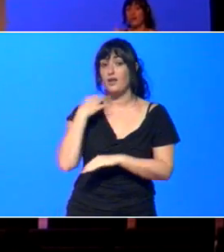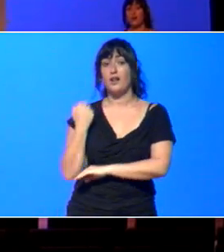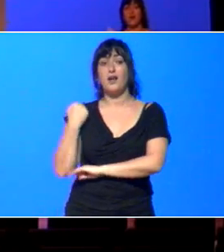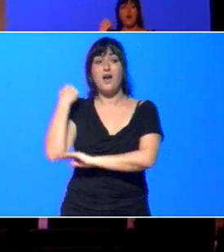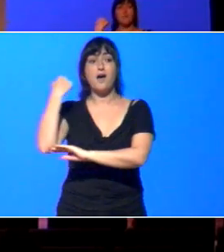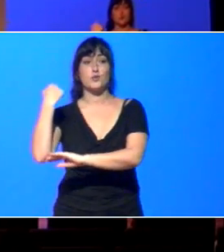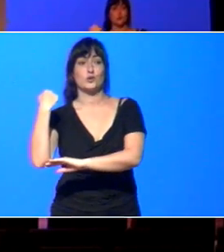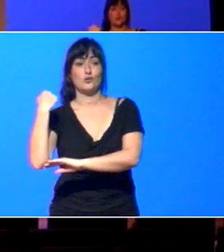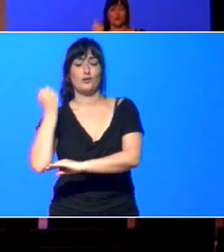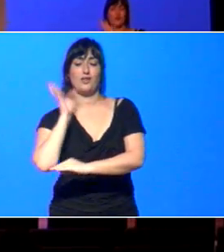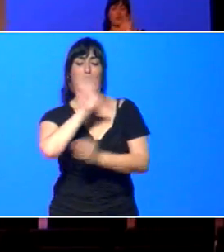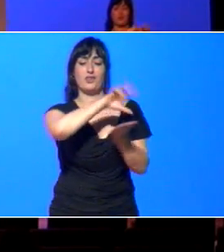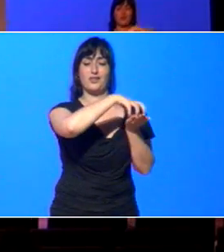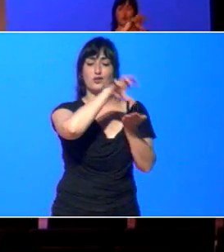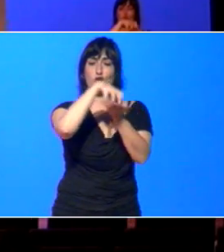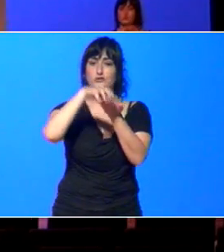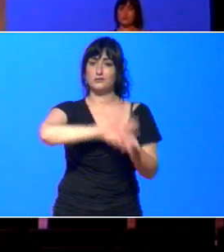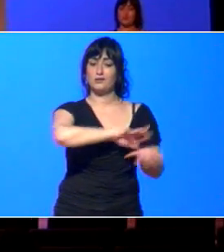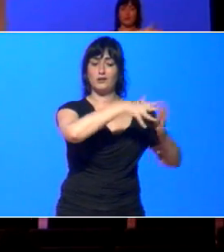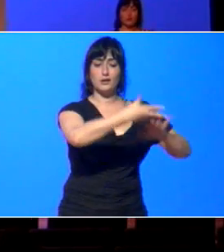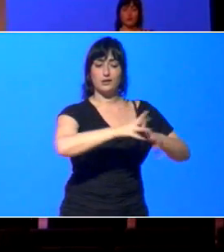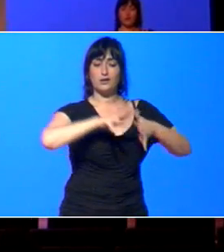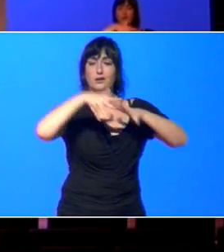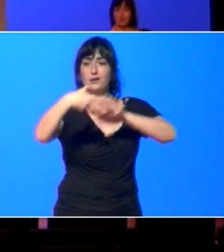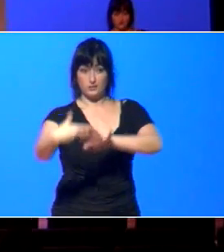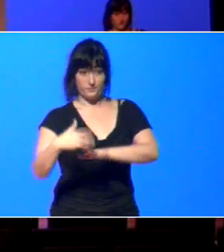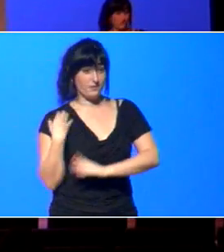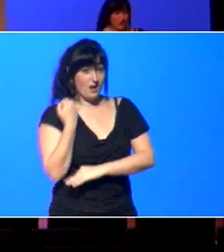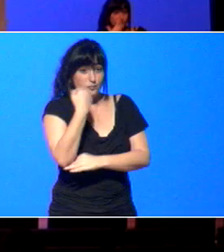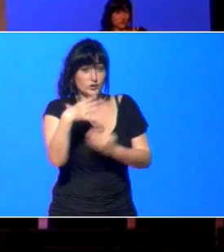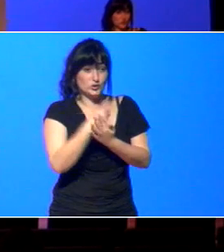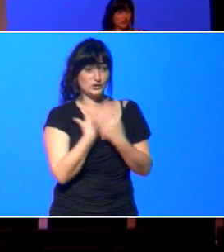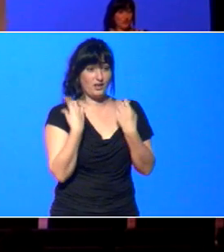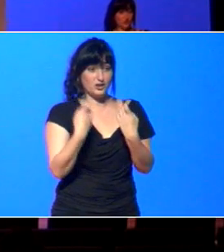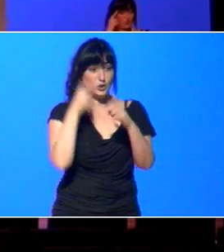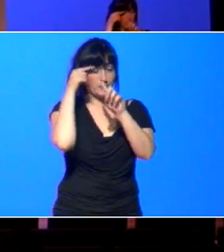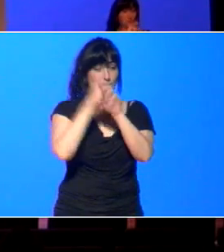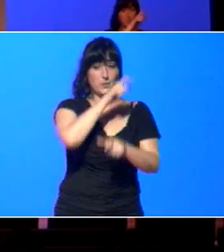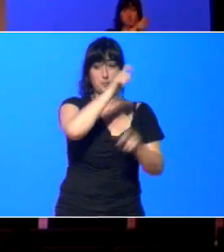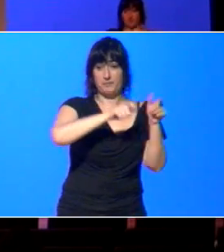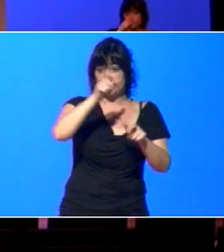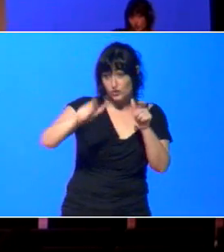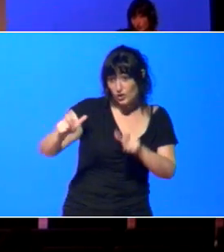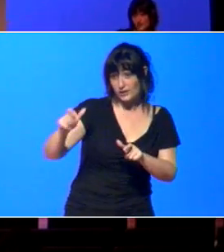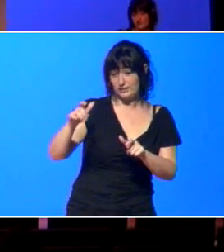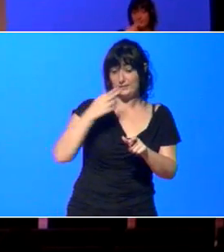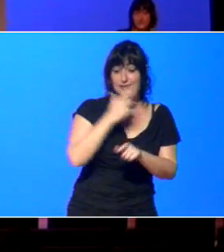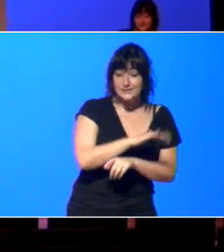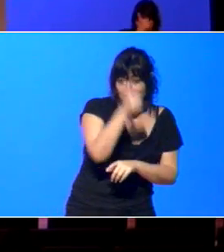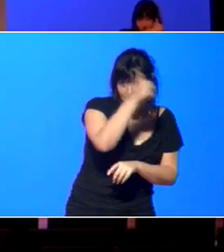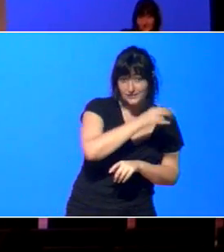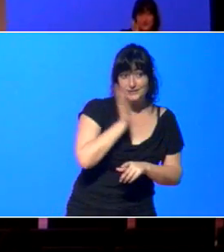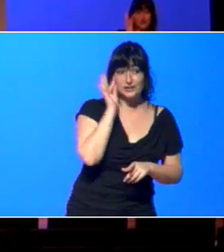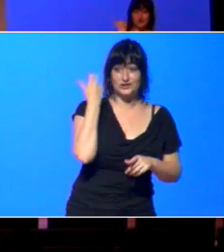los centros. Todos aquellos apoyos necesarios para que los individuos, los ciudadanos, las personas, los niños, niñas que